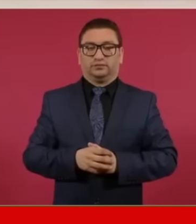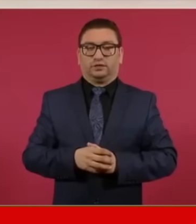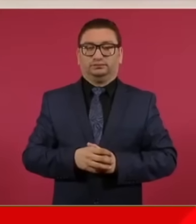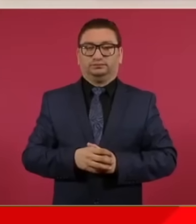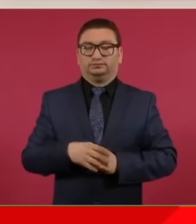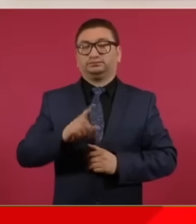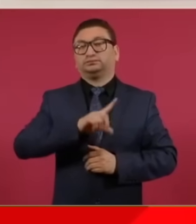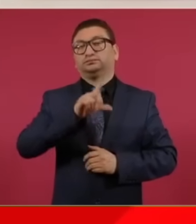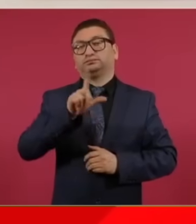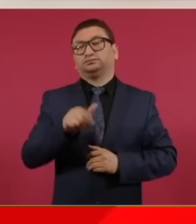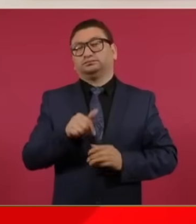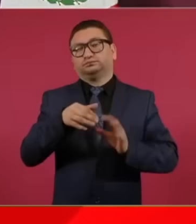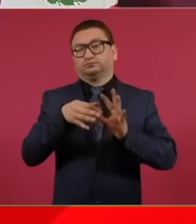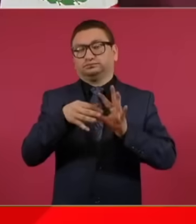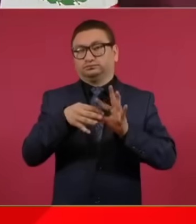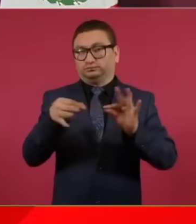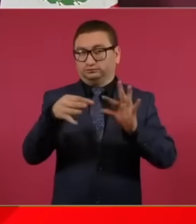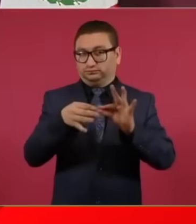de que